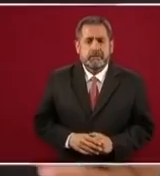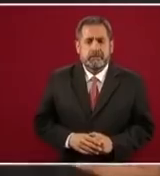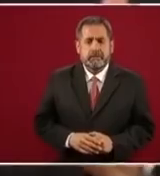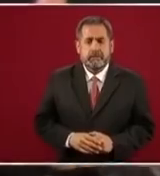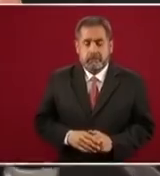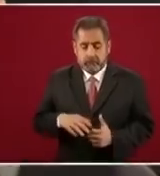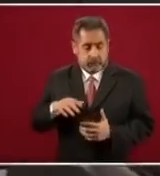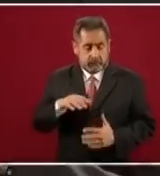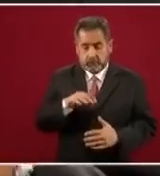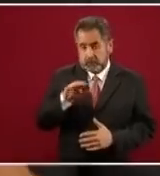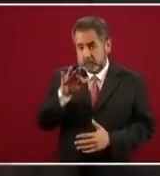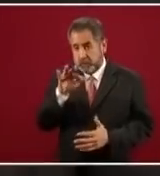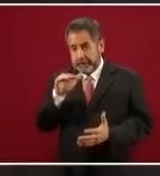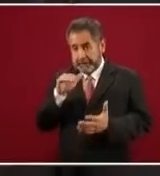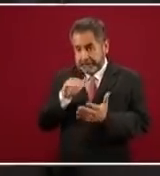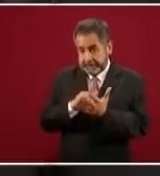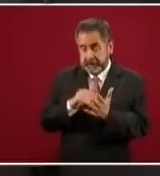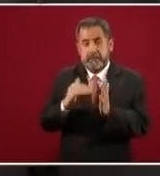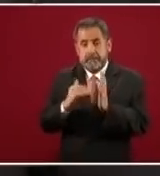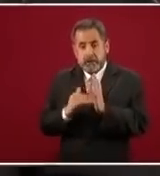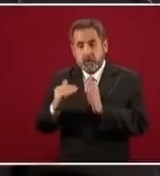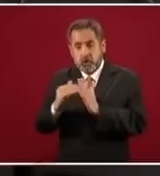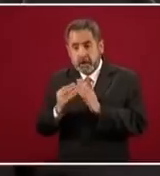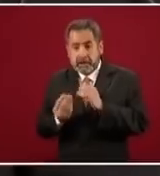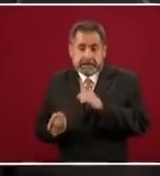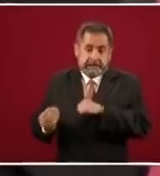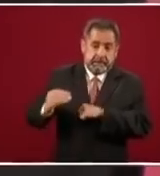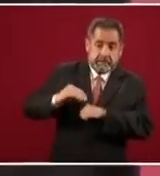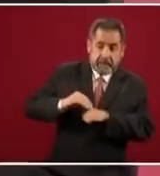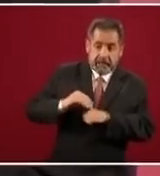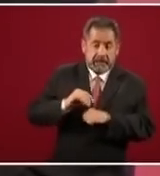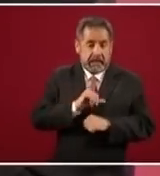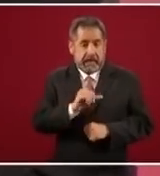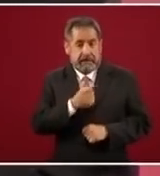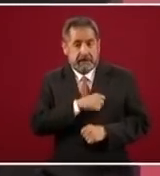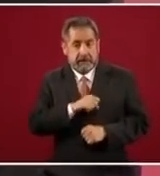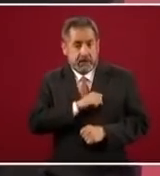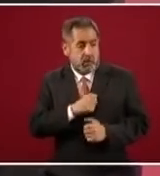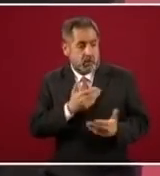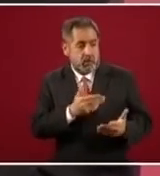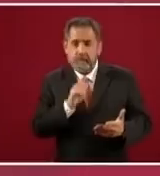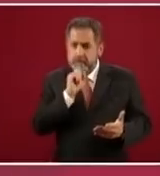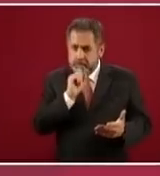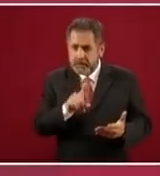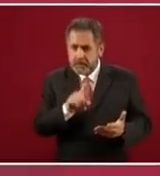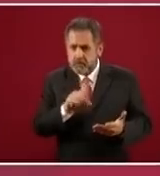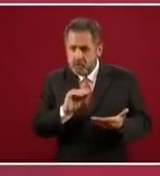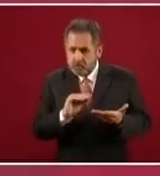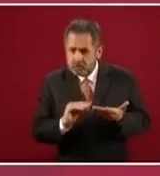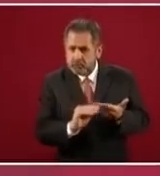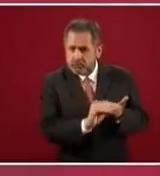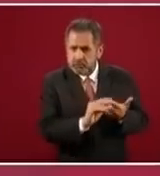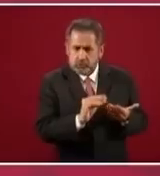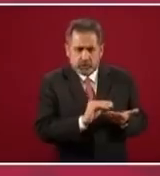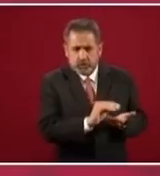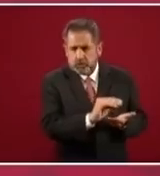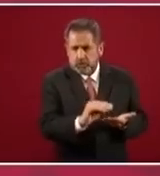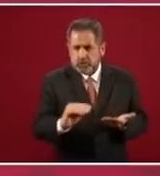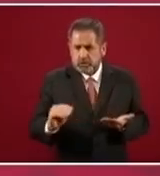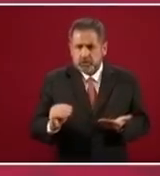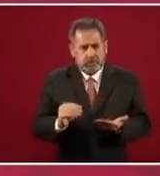de los 40 mil millones adicionales para el sector salud, de ahí se va a utilizar los